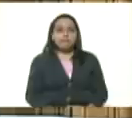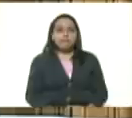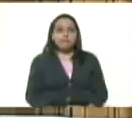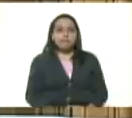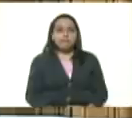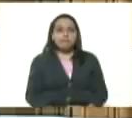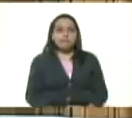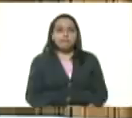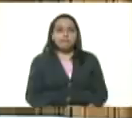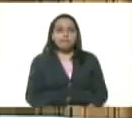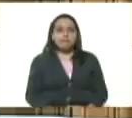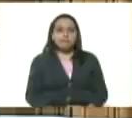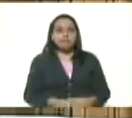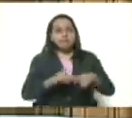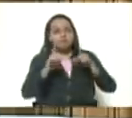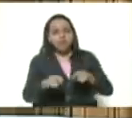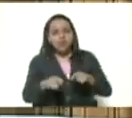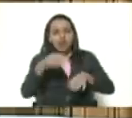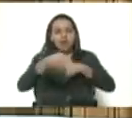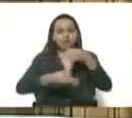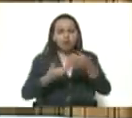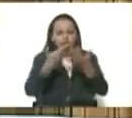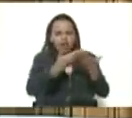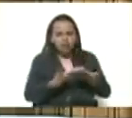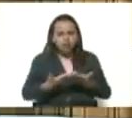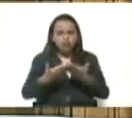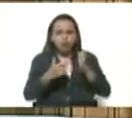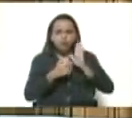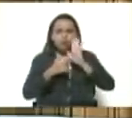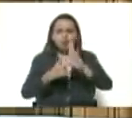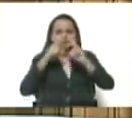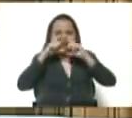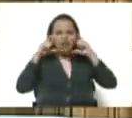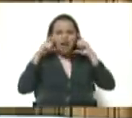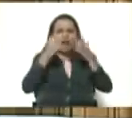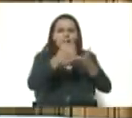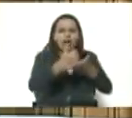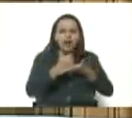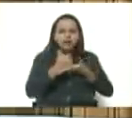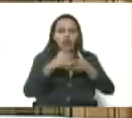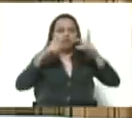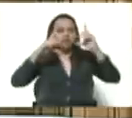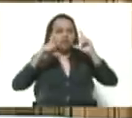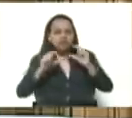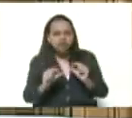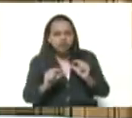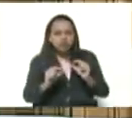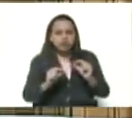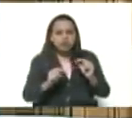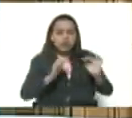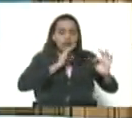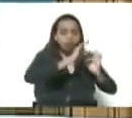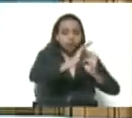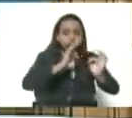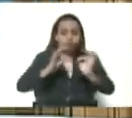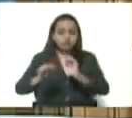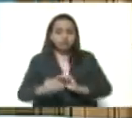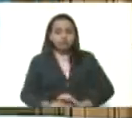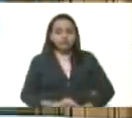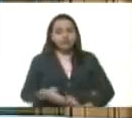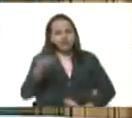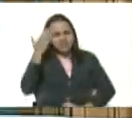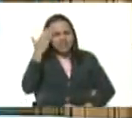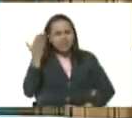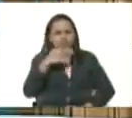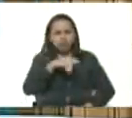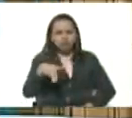Además señaló que un reciente estudio mostró que las mascarillas ayudan a reducir la propagación. Eso lo sabemos desde